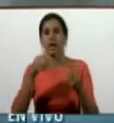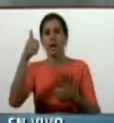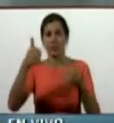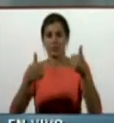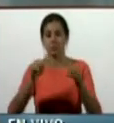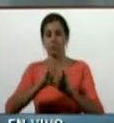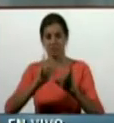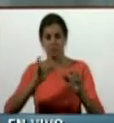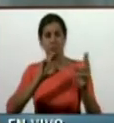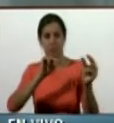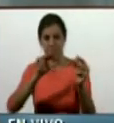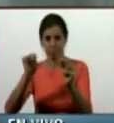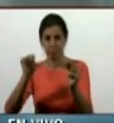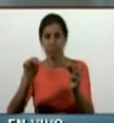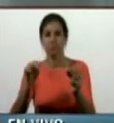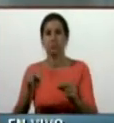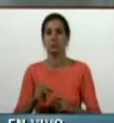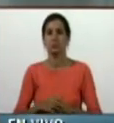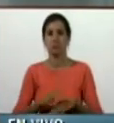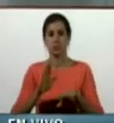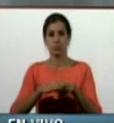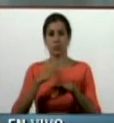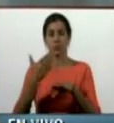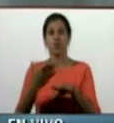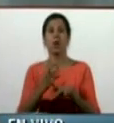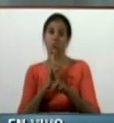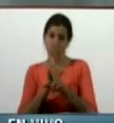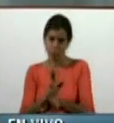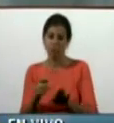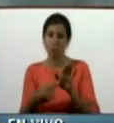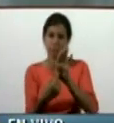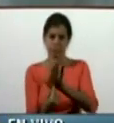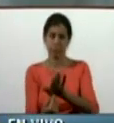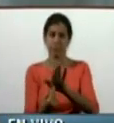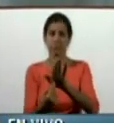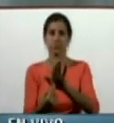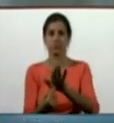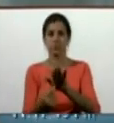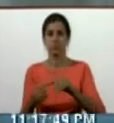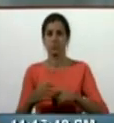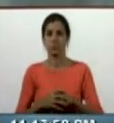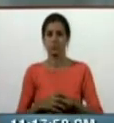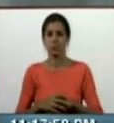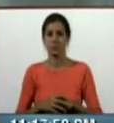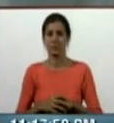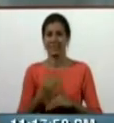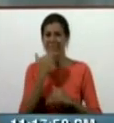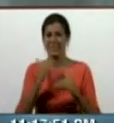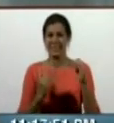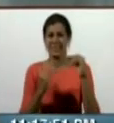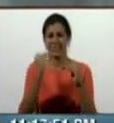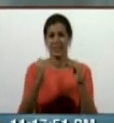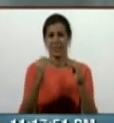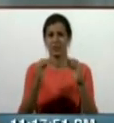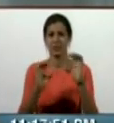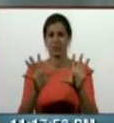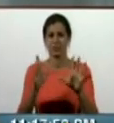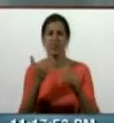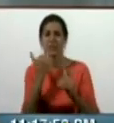candidatos. En vista de estos resultados tan cerrados, con una